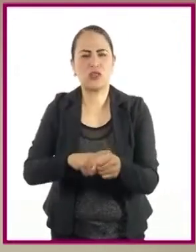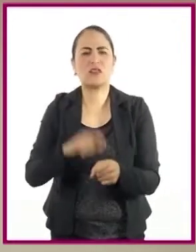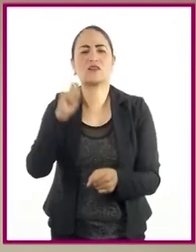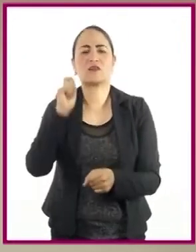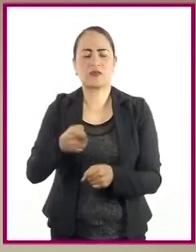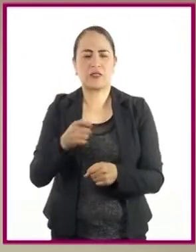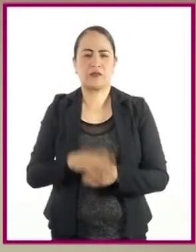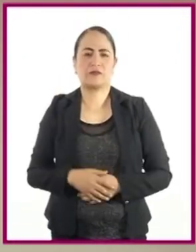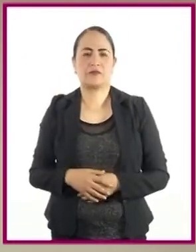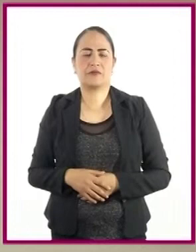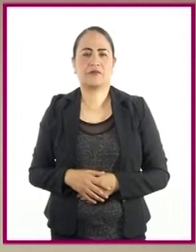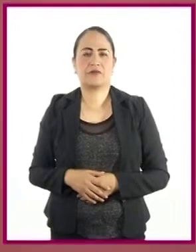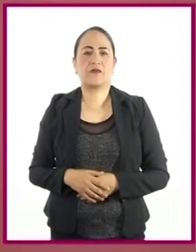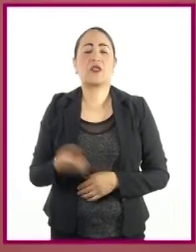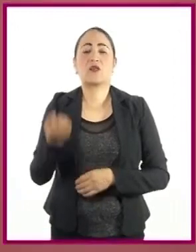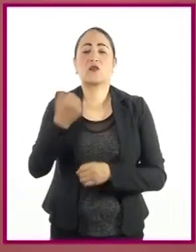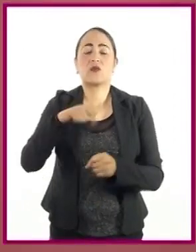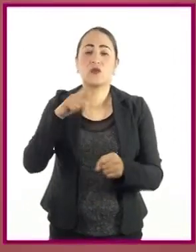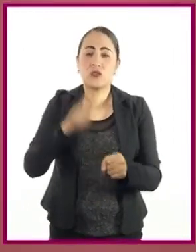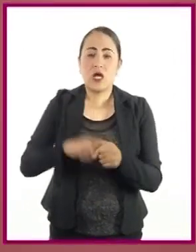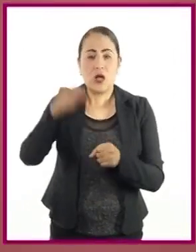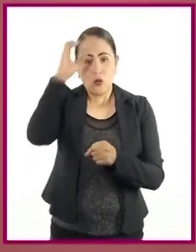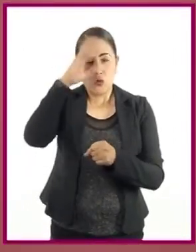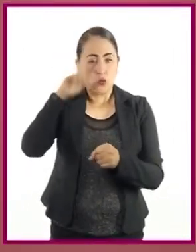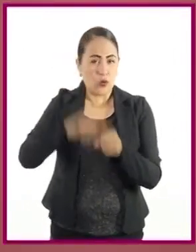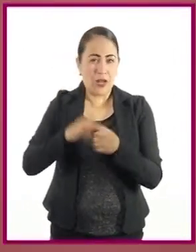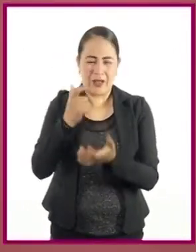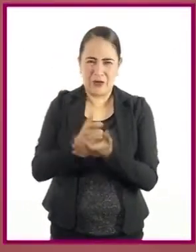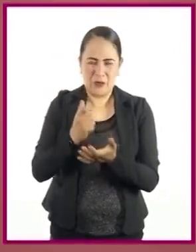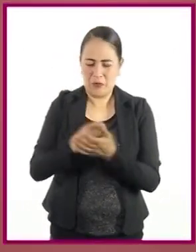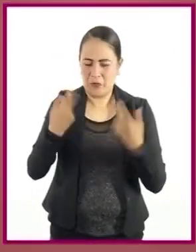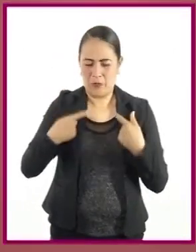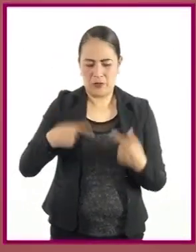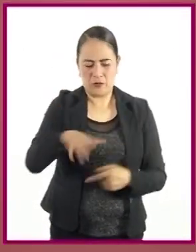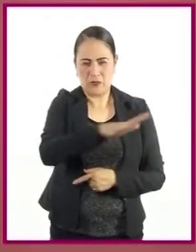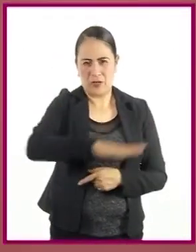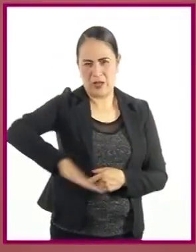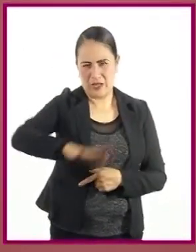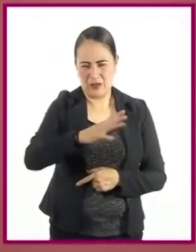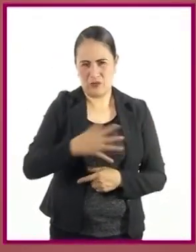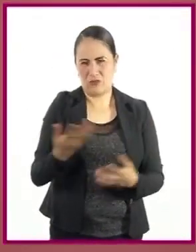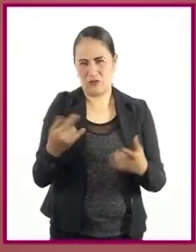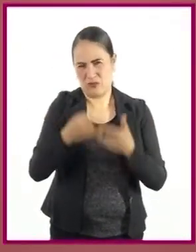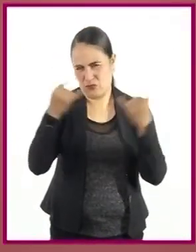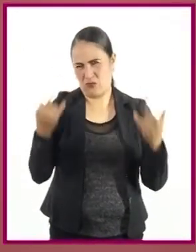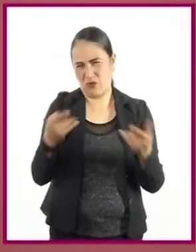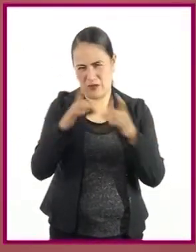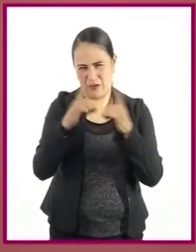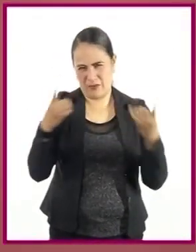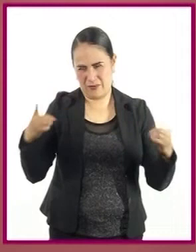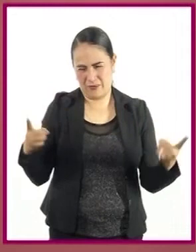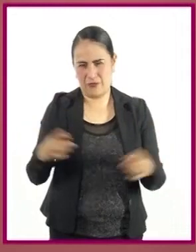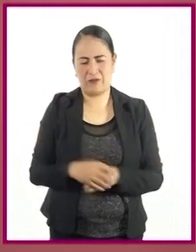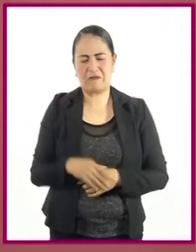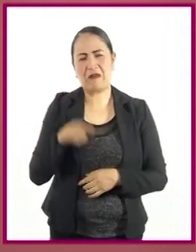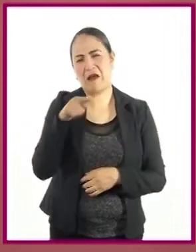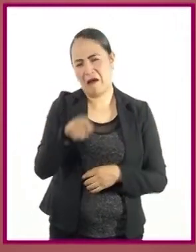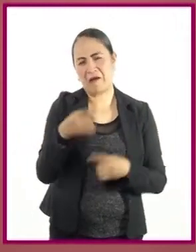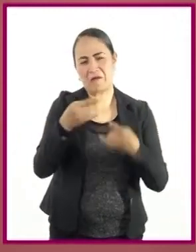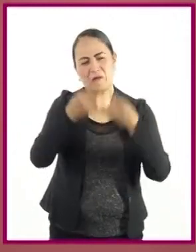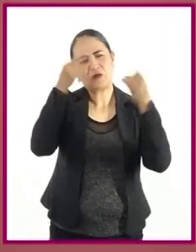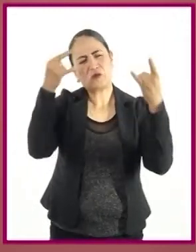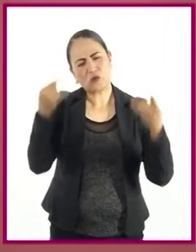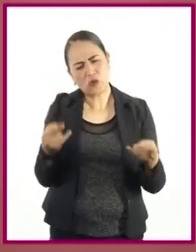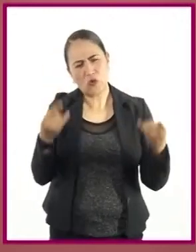espacio sociocultural y económico de los personajes. Este va a influir en las costumbres, formas